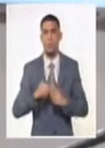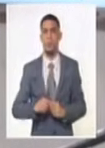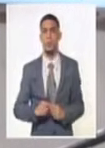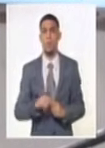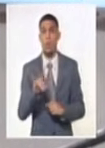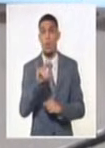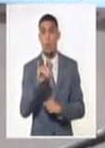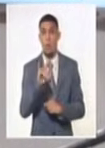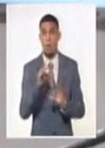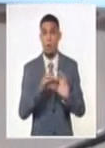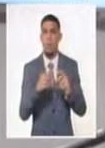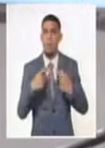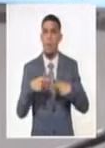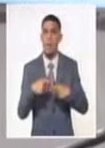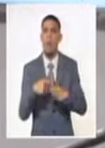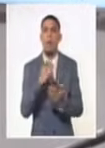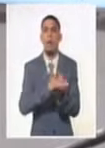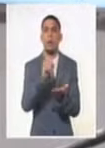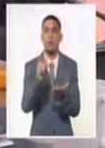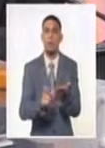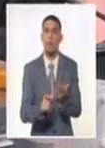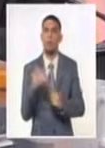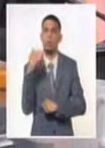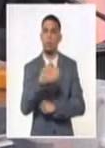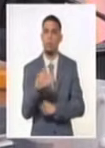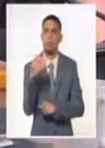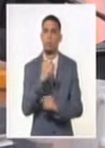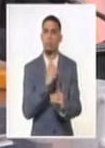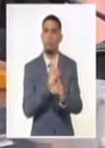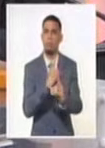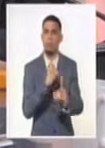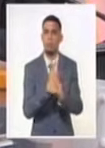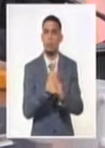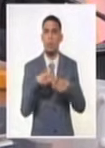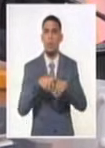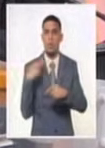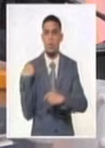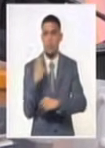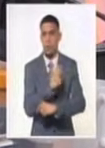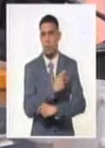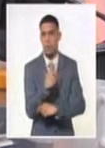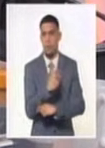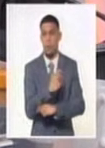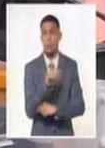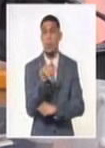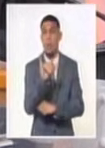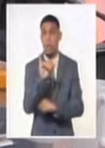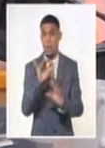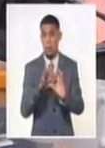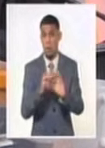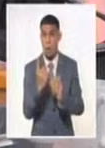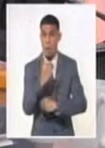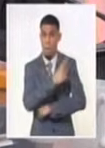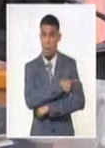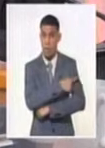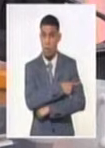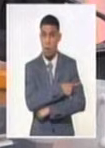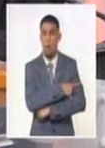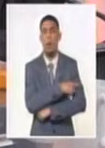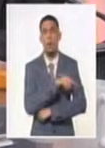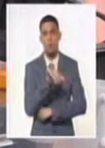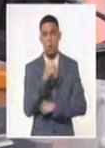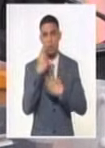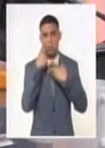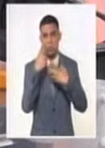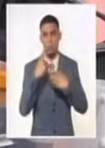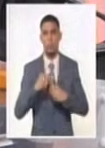acompañamiento también de los profesores para que ese proceso sea lo más feliz posible, al igual que en el 6º grado de primaria. Por eso decimos también que esos grados terminales,